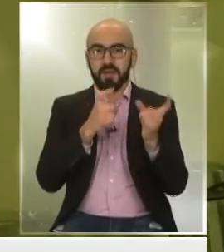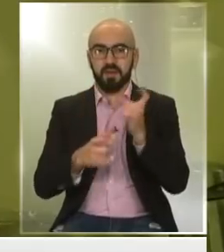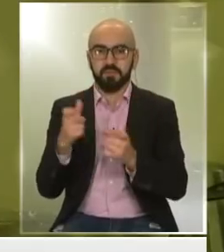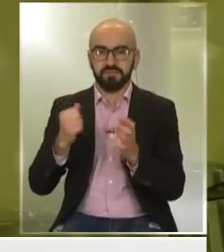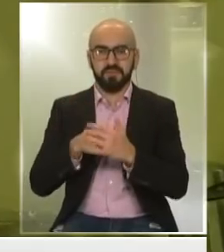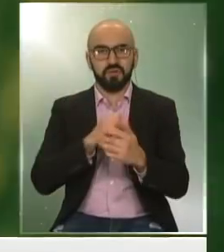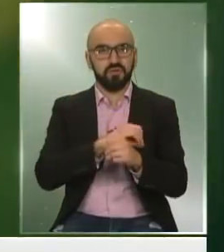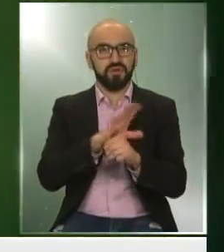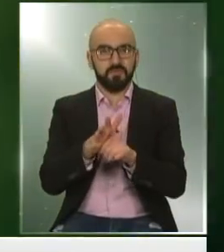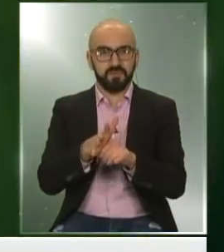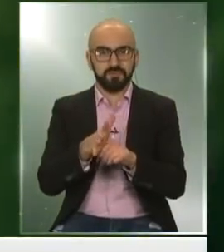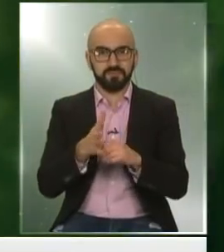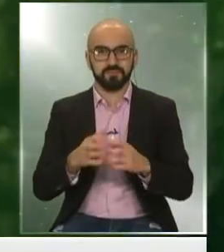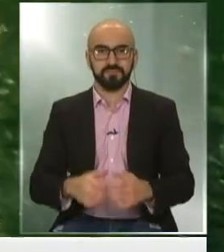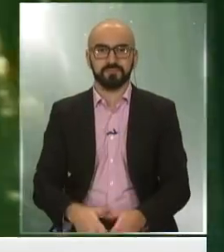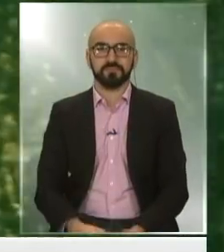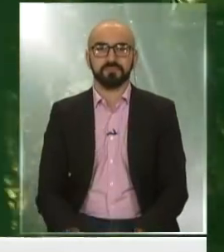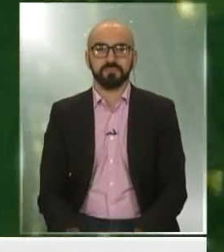del coronavirus.